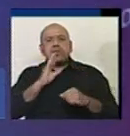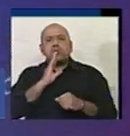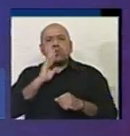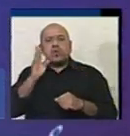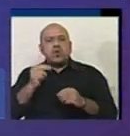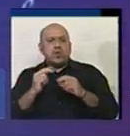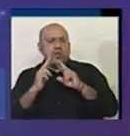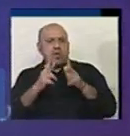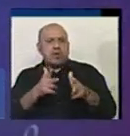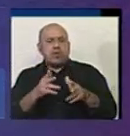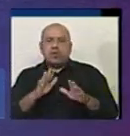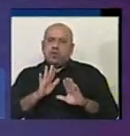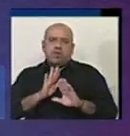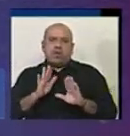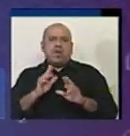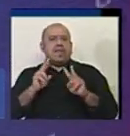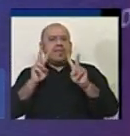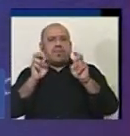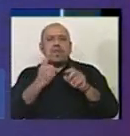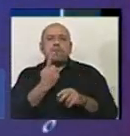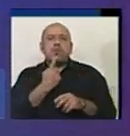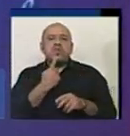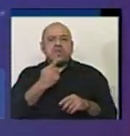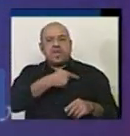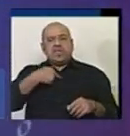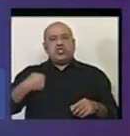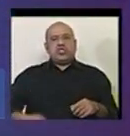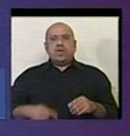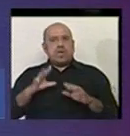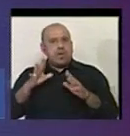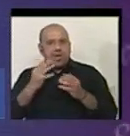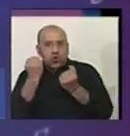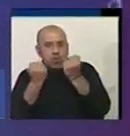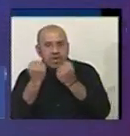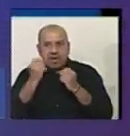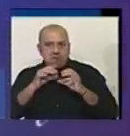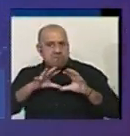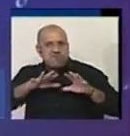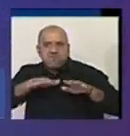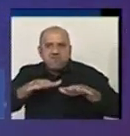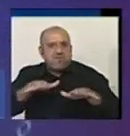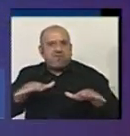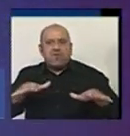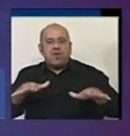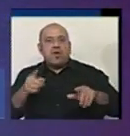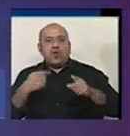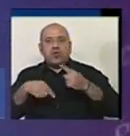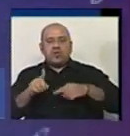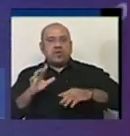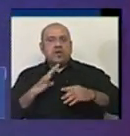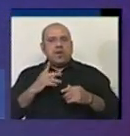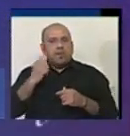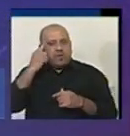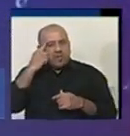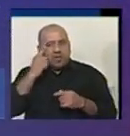enfrentar las políticas depredadoras de China, y obviamente Macri y su canciller Jorge Fori se apresuraron